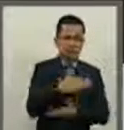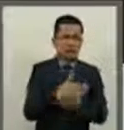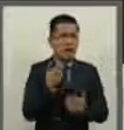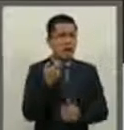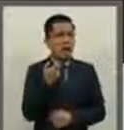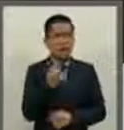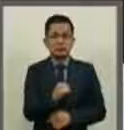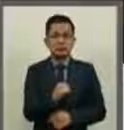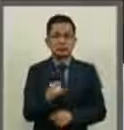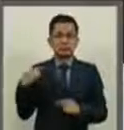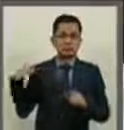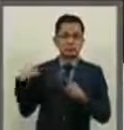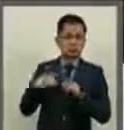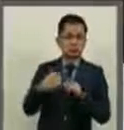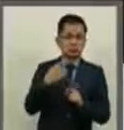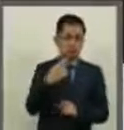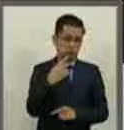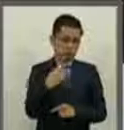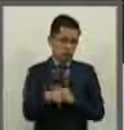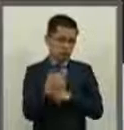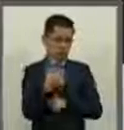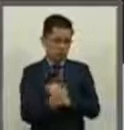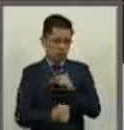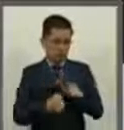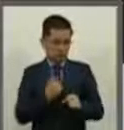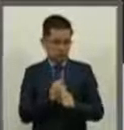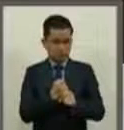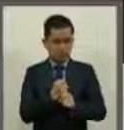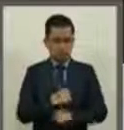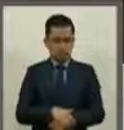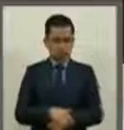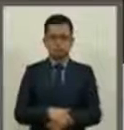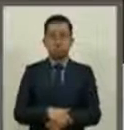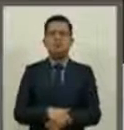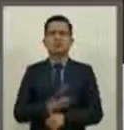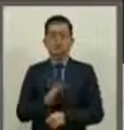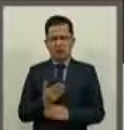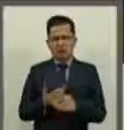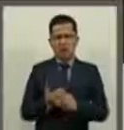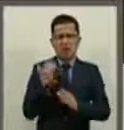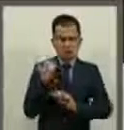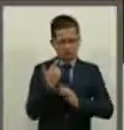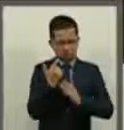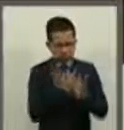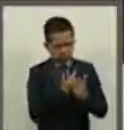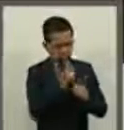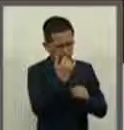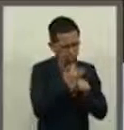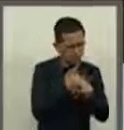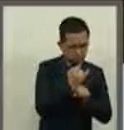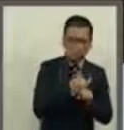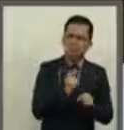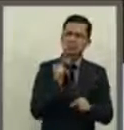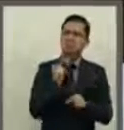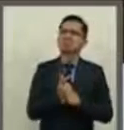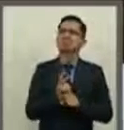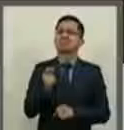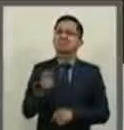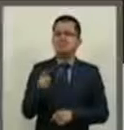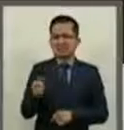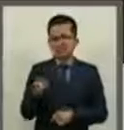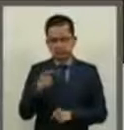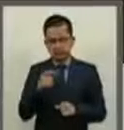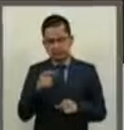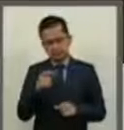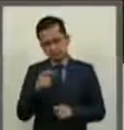sexenios. En incontables diagnósticos se ha sentenciado que la intervención de las fuerzas de seguridad